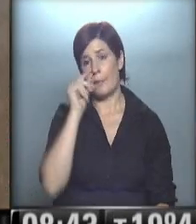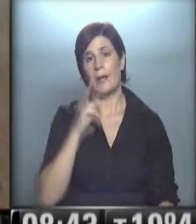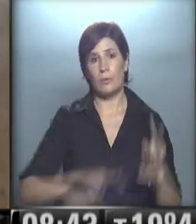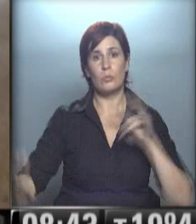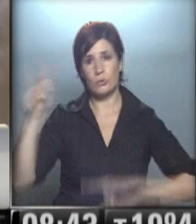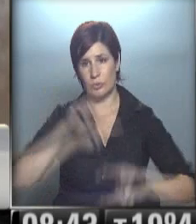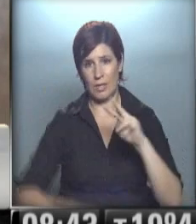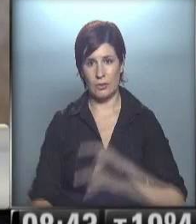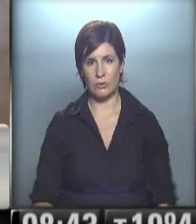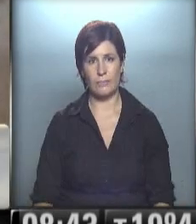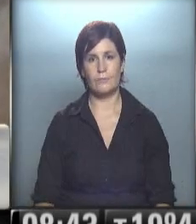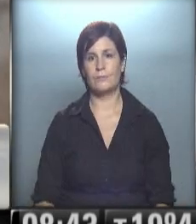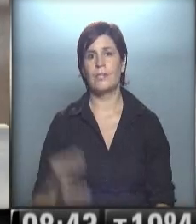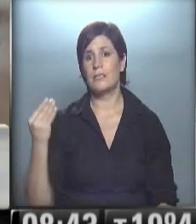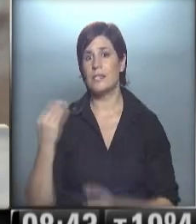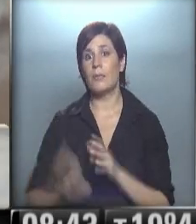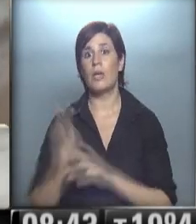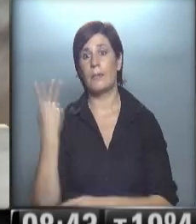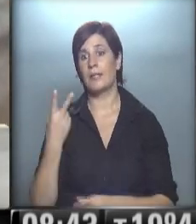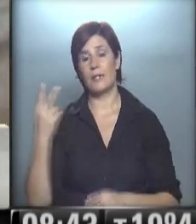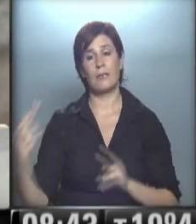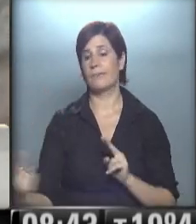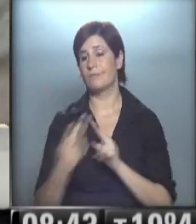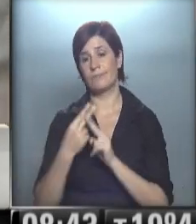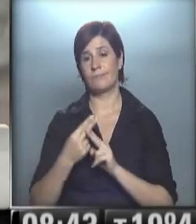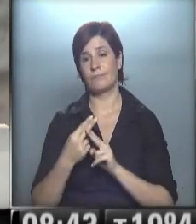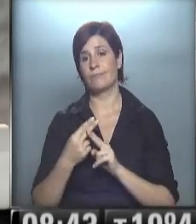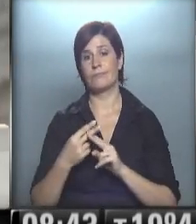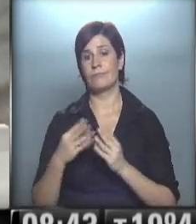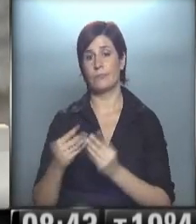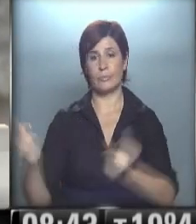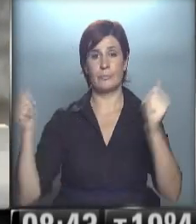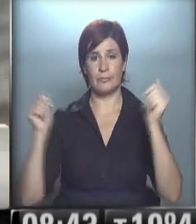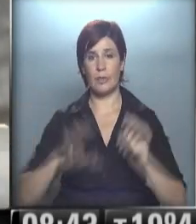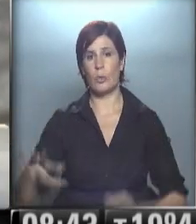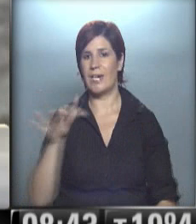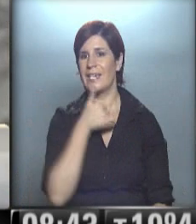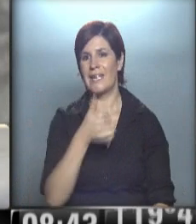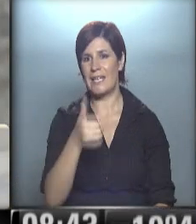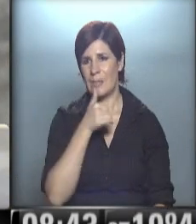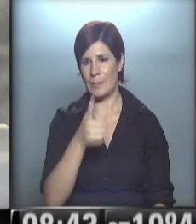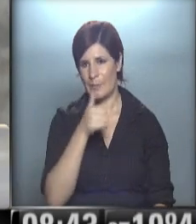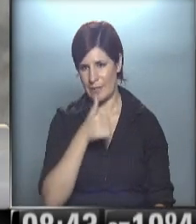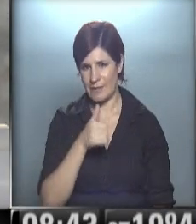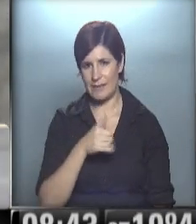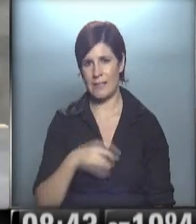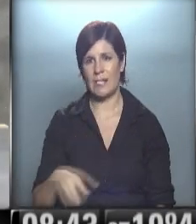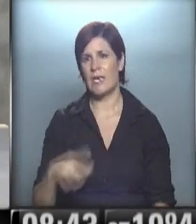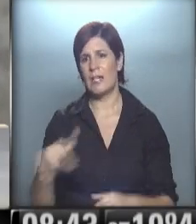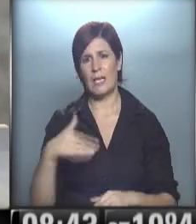El sábado por la mañana fue la última vez que Carolina Dario fue vista en su vivienda de Quilmes Oeste, en la zona de Vélez Arfiel y La